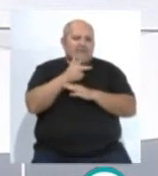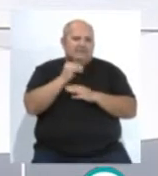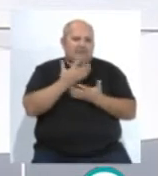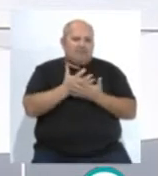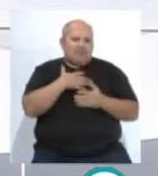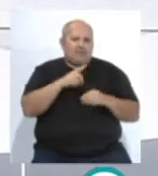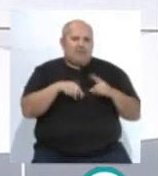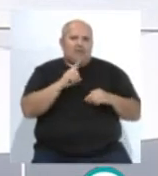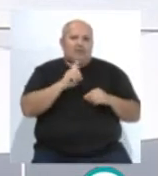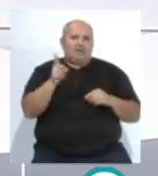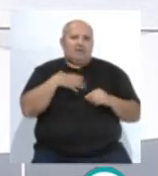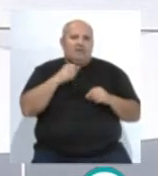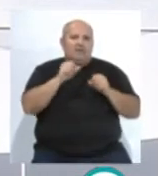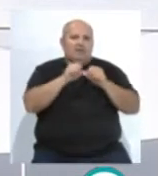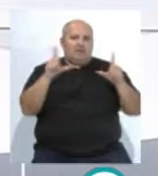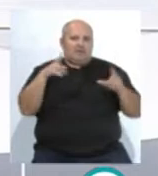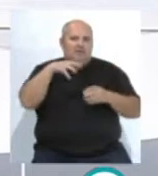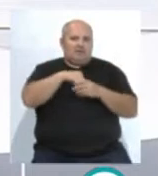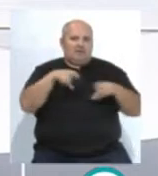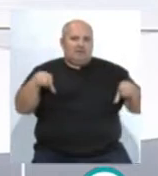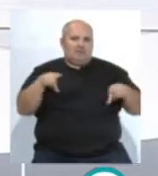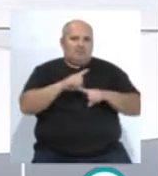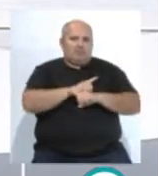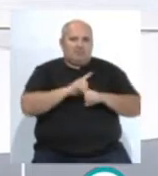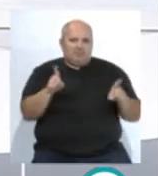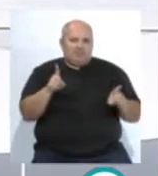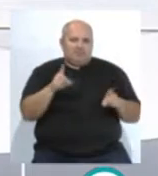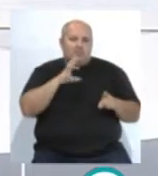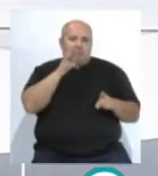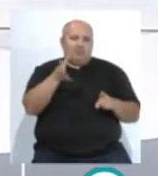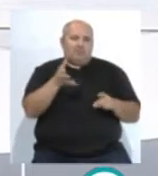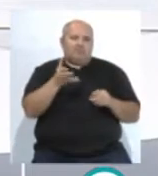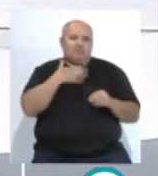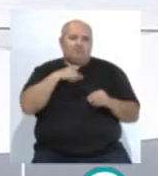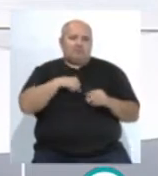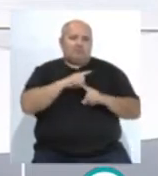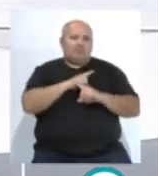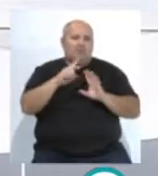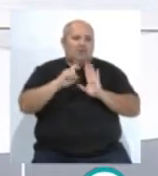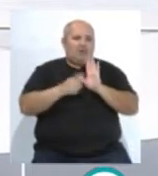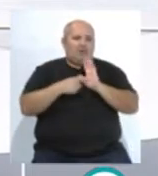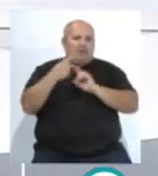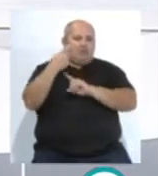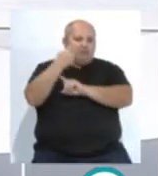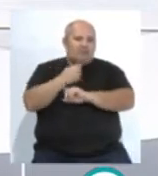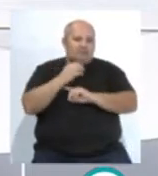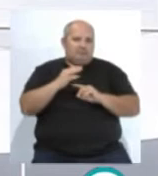haga falta, pero no podemos emitir imágenes dentro del terreno de juego, porque estamos sujetos a una